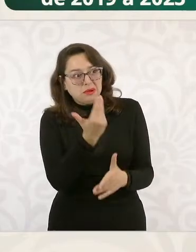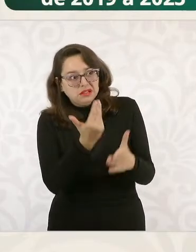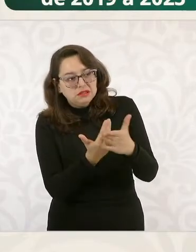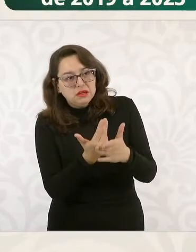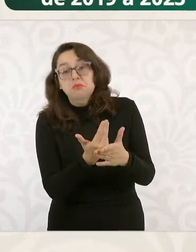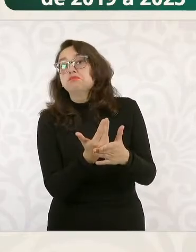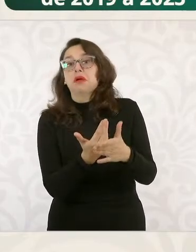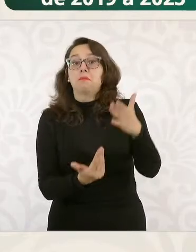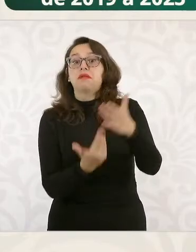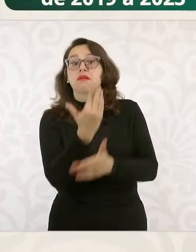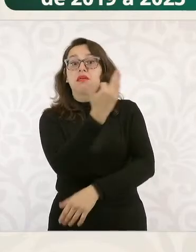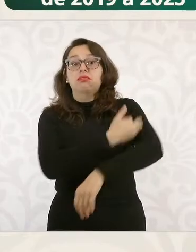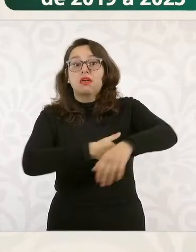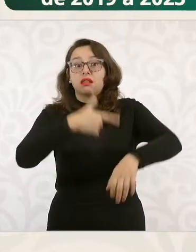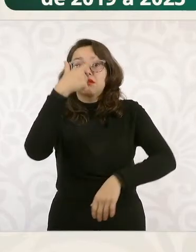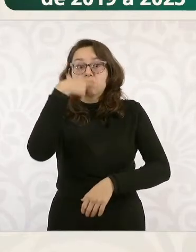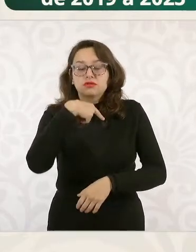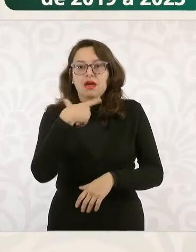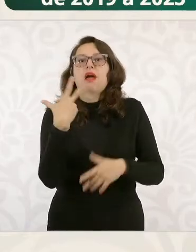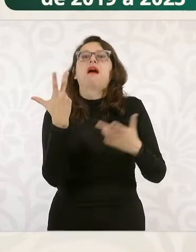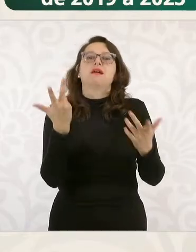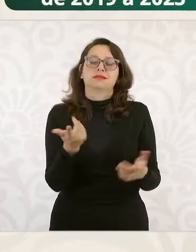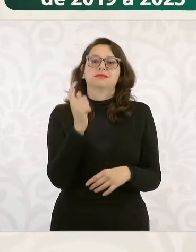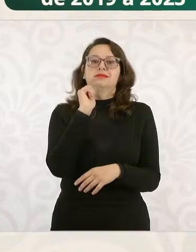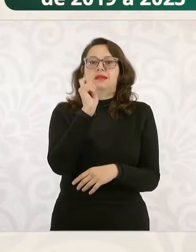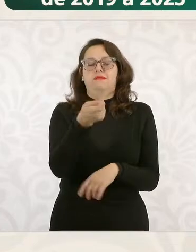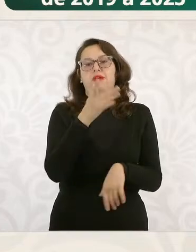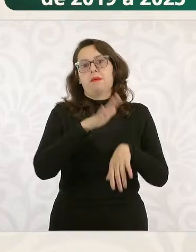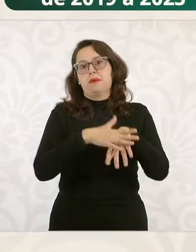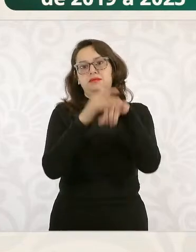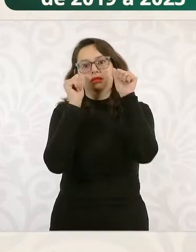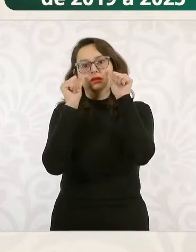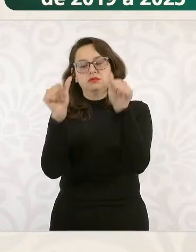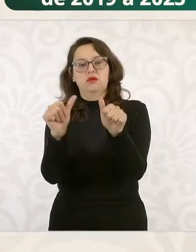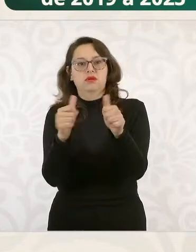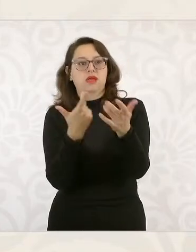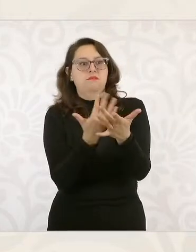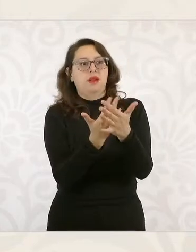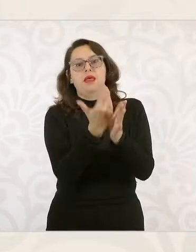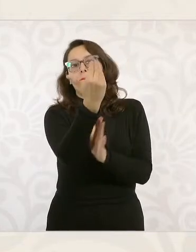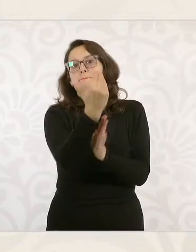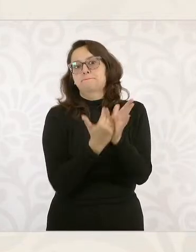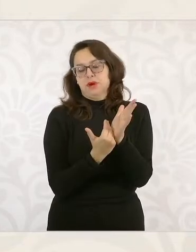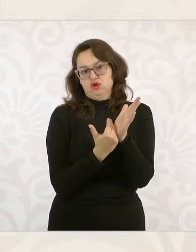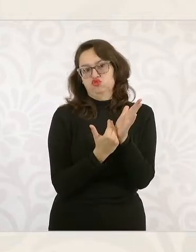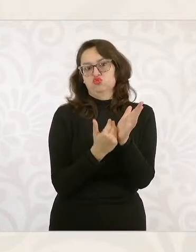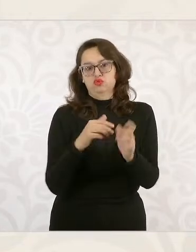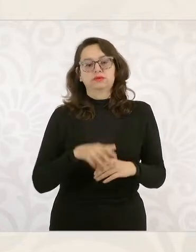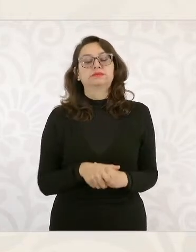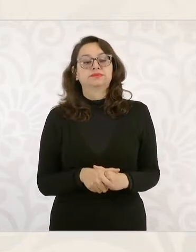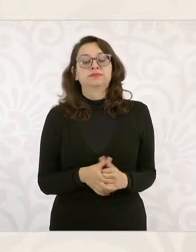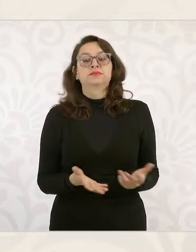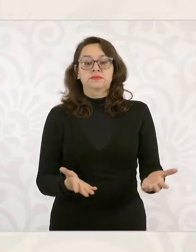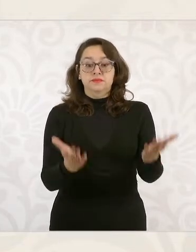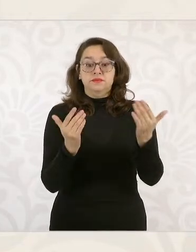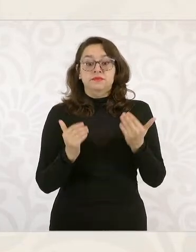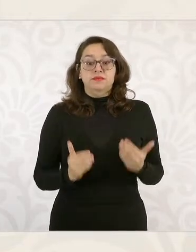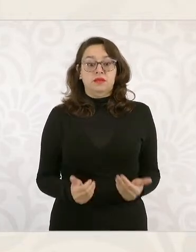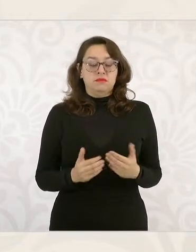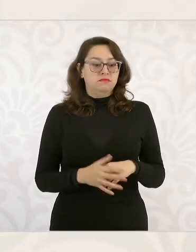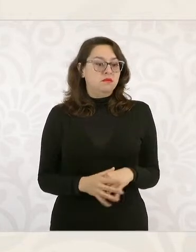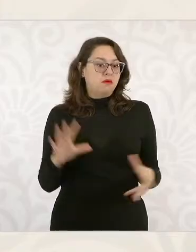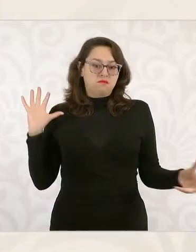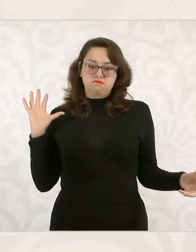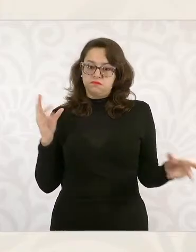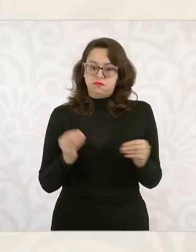tener más consultas y disminuir también los tiempos de espera. La que sigue, por favor. Creo que es ya nada más el